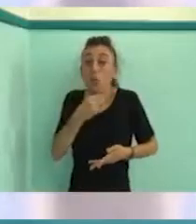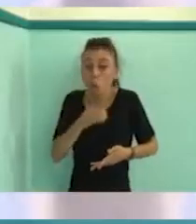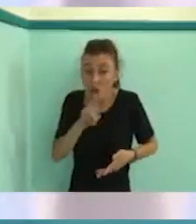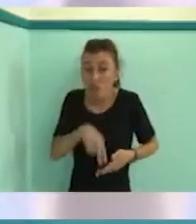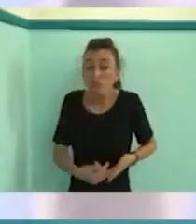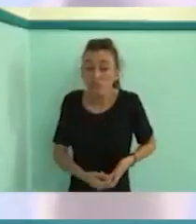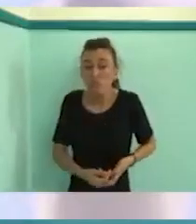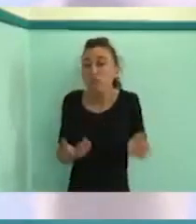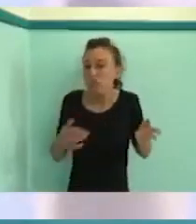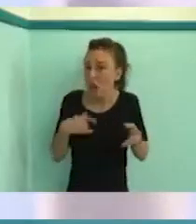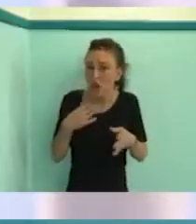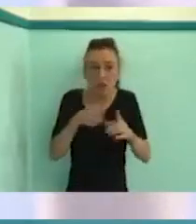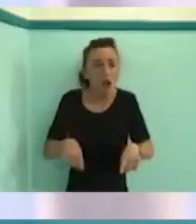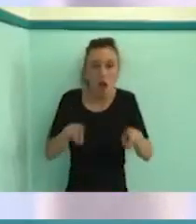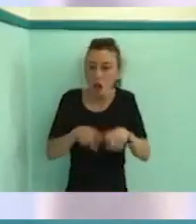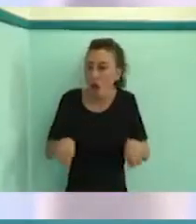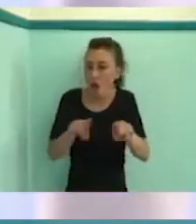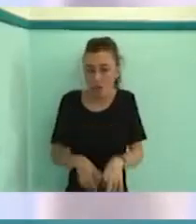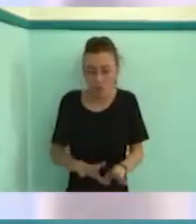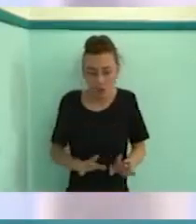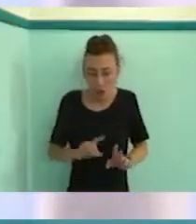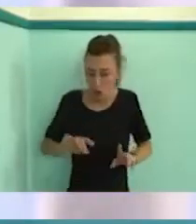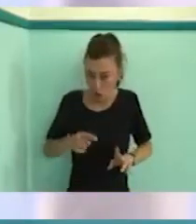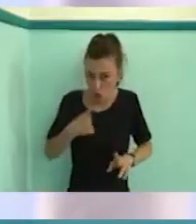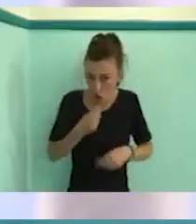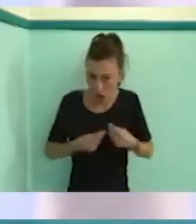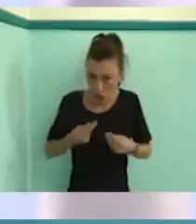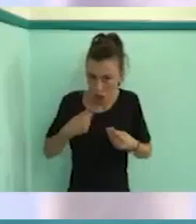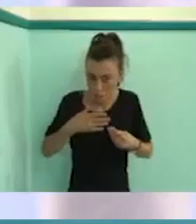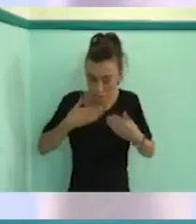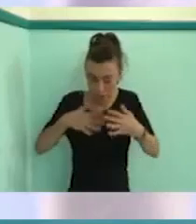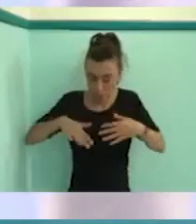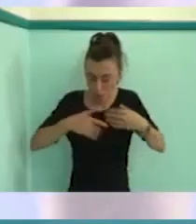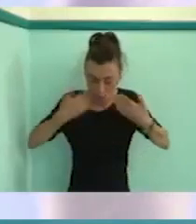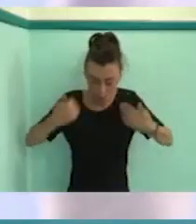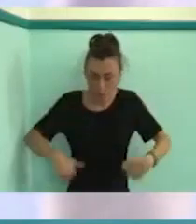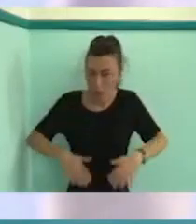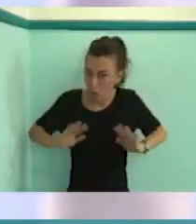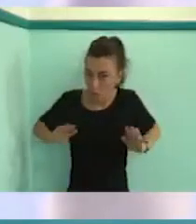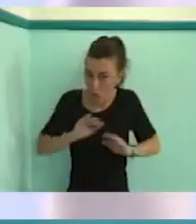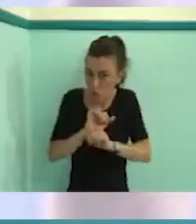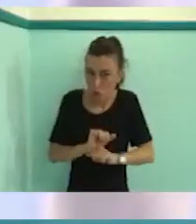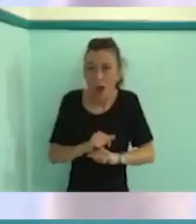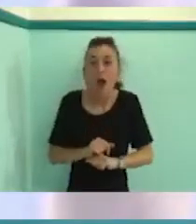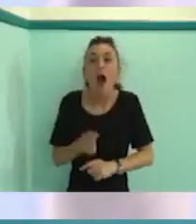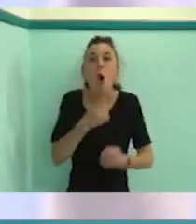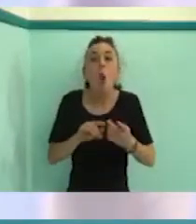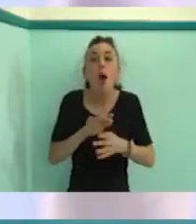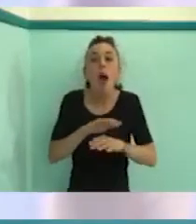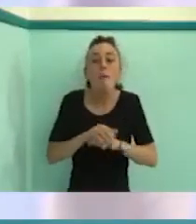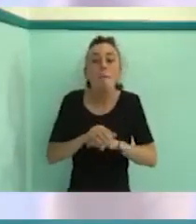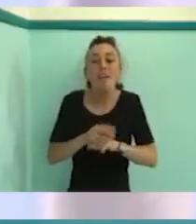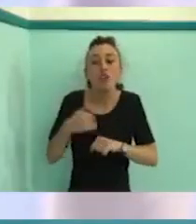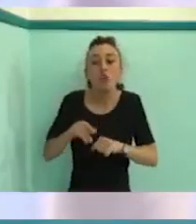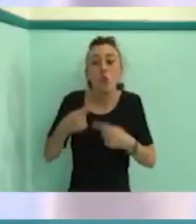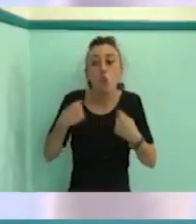hacer es proteger mi parcela y decir esto ya no más y por ejemplo a veces veo a mis colegas que a lo mejor lo mejor se pone a hablar mal de su cuerpo y a lo mejor dicen t yo me siento fatal tal y yo siempre